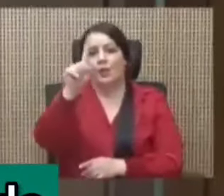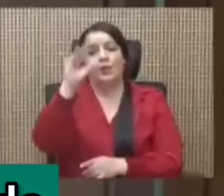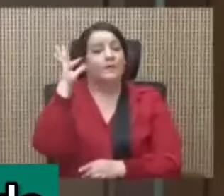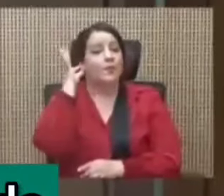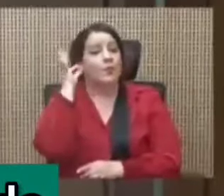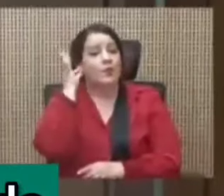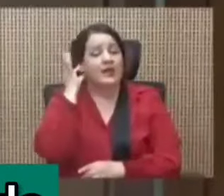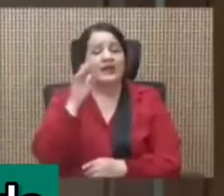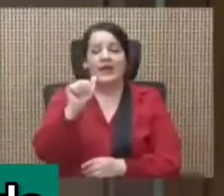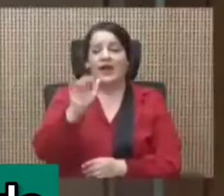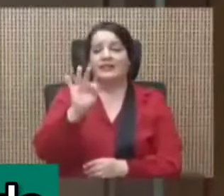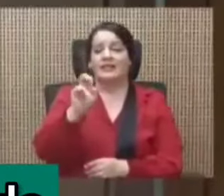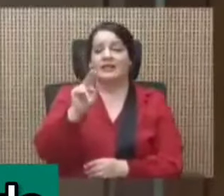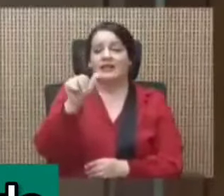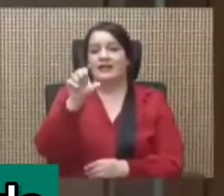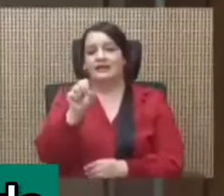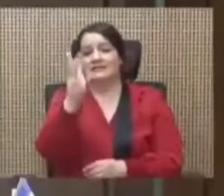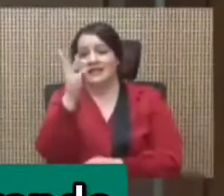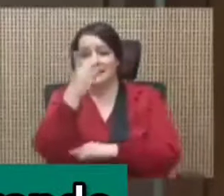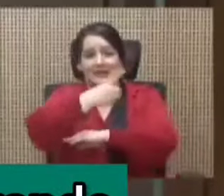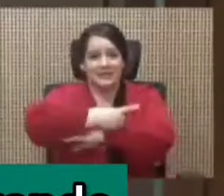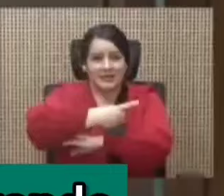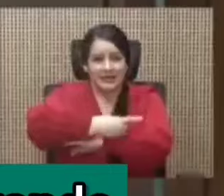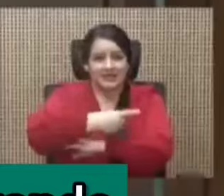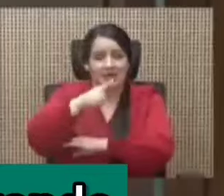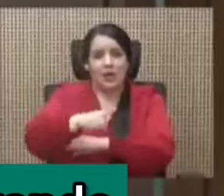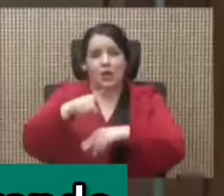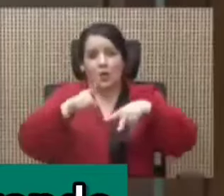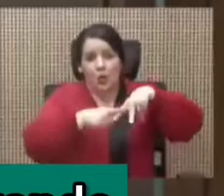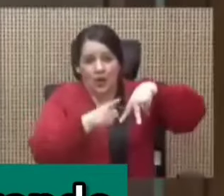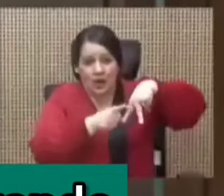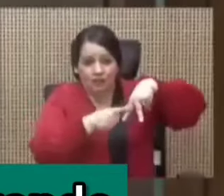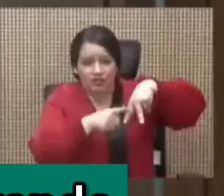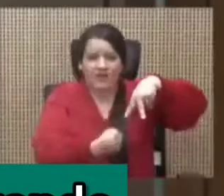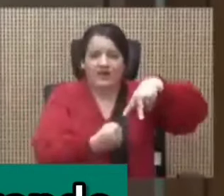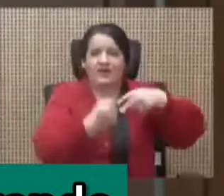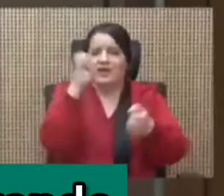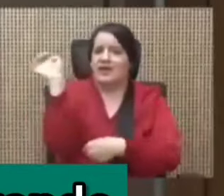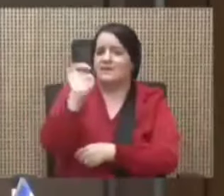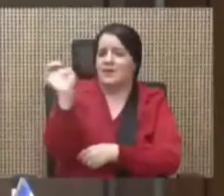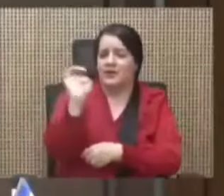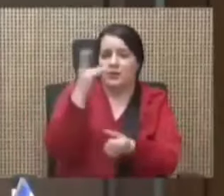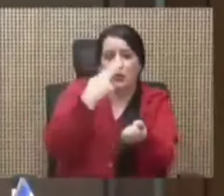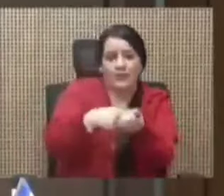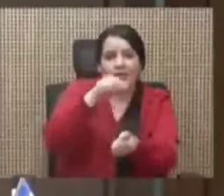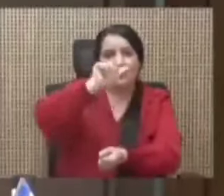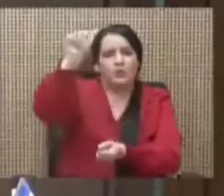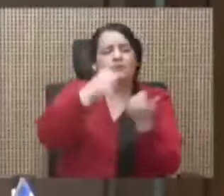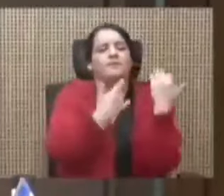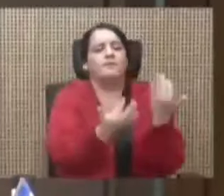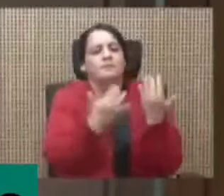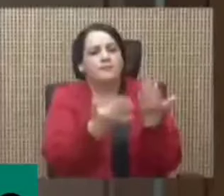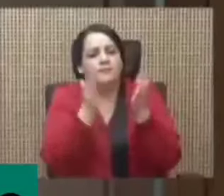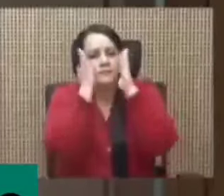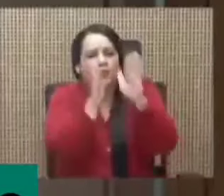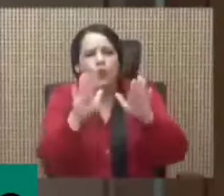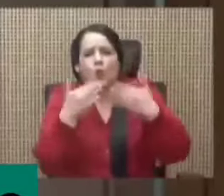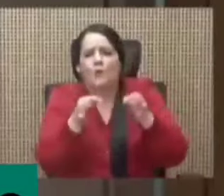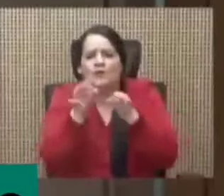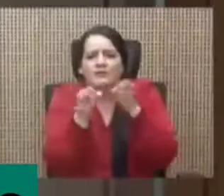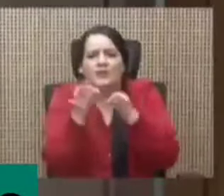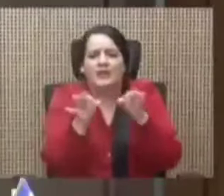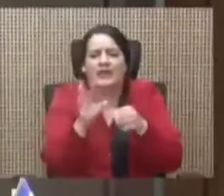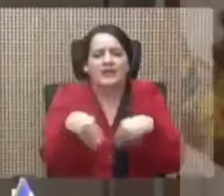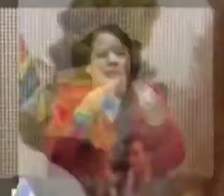estuvo 6 días con la rodilla quebrada en emergencias del hospital de Alajuela, esperandieran? ¿Cómo le explico yo a ella que hay que darle prioridad